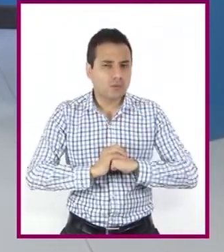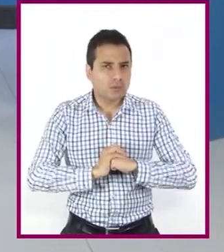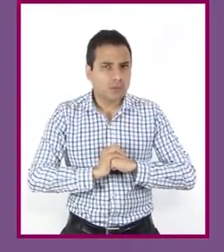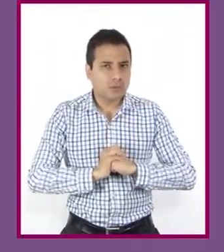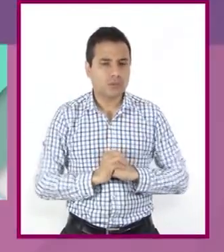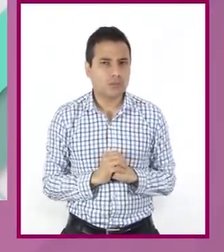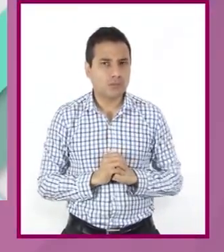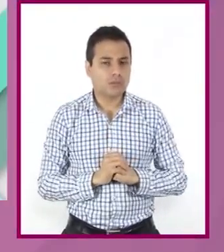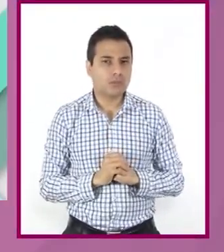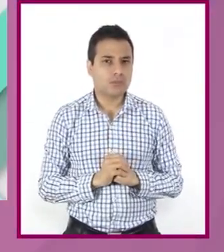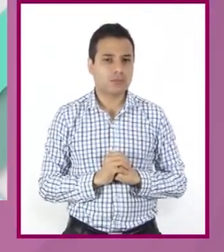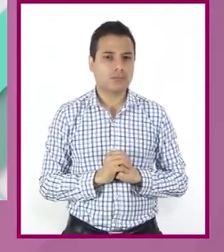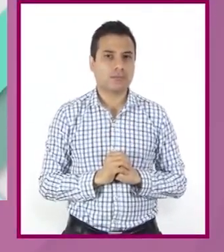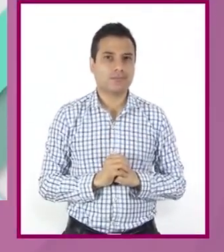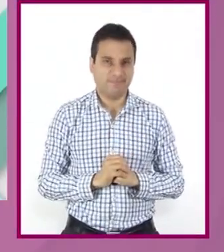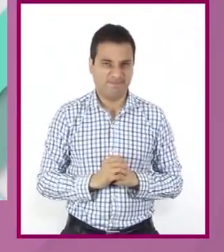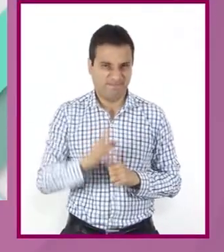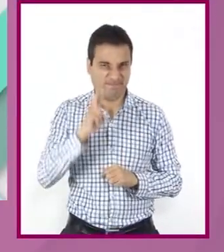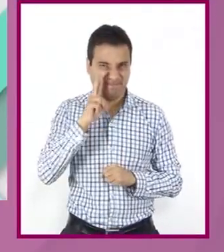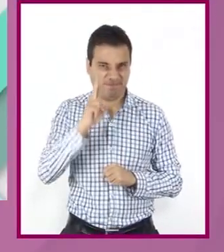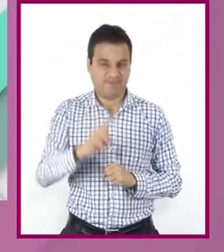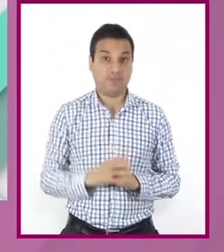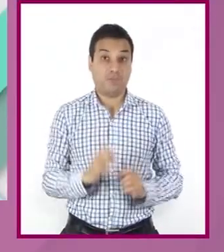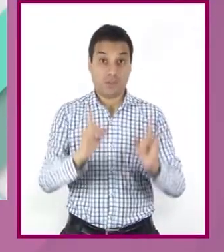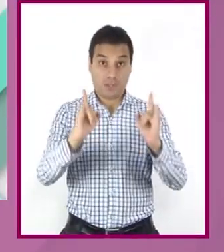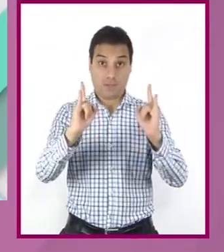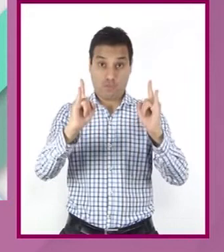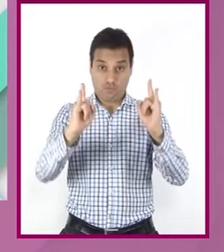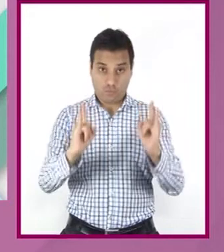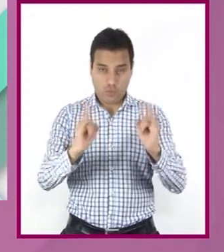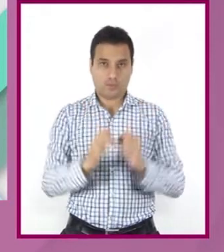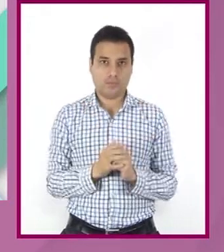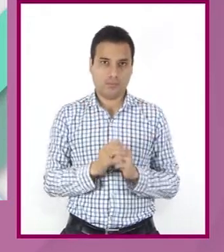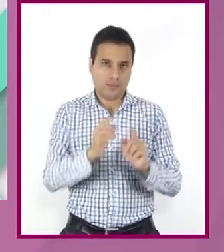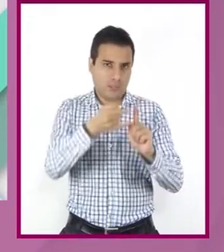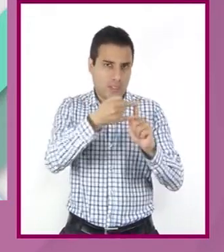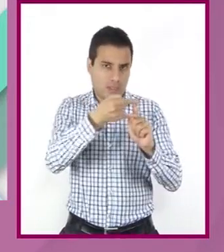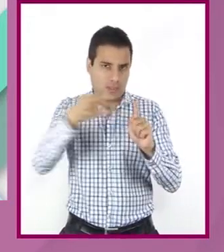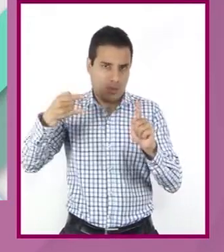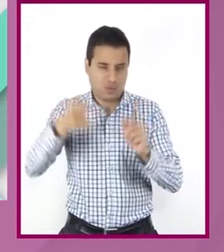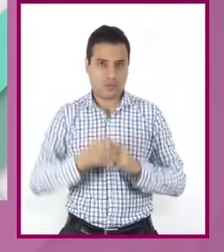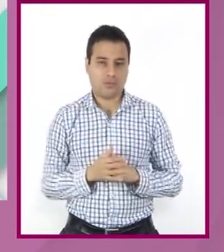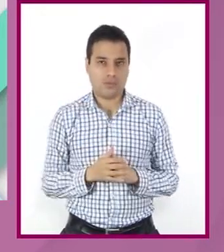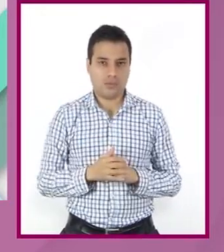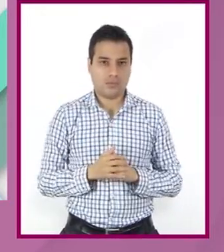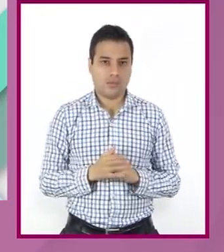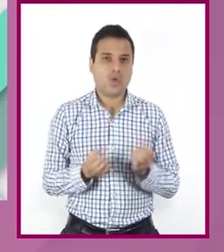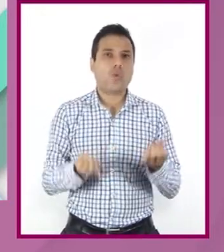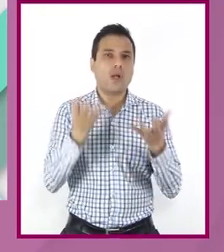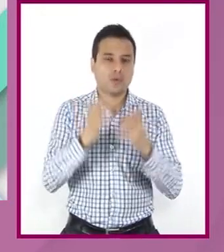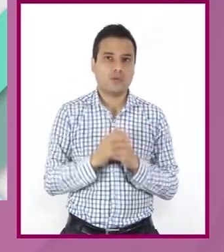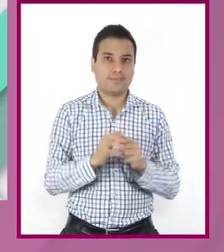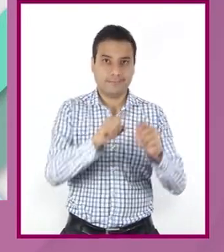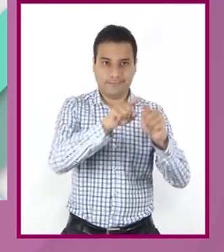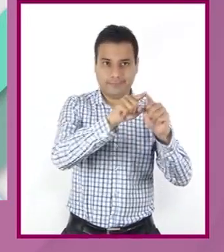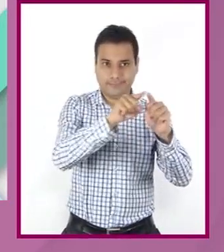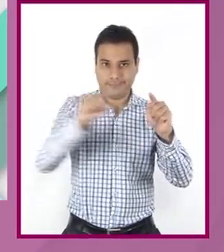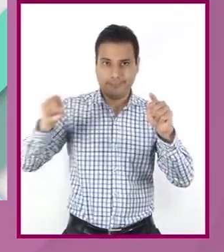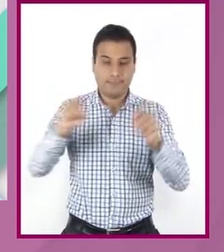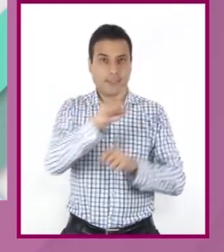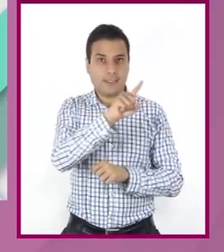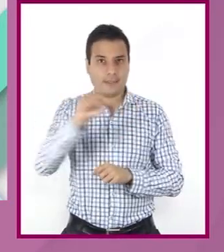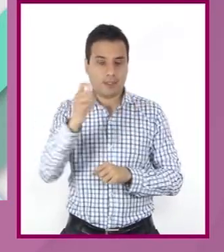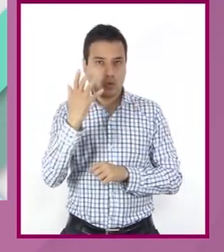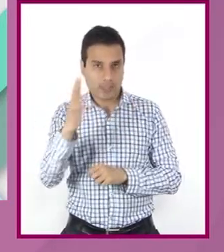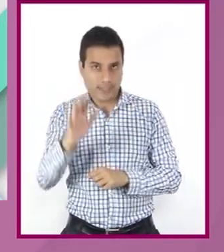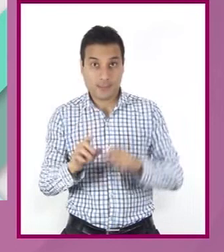deportivo? Como podemos observar, el campo de fútbol tiene forma rectangular. Mide 110 metros de largo por